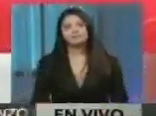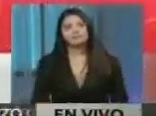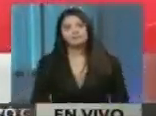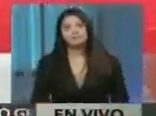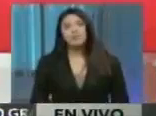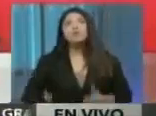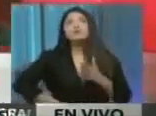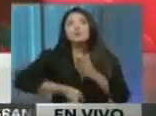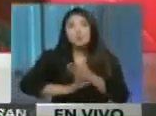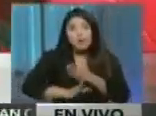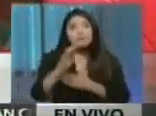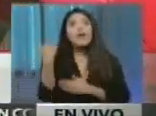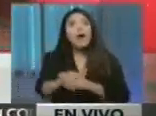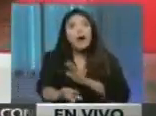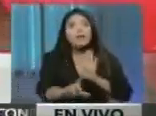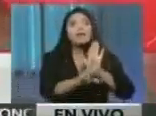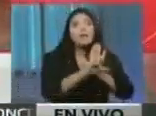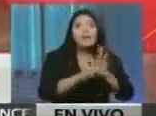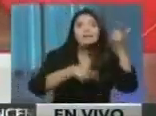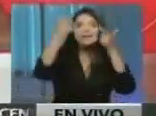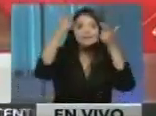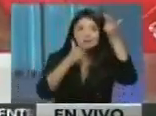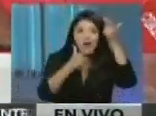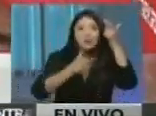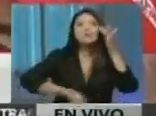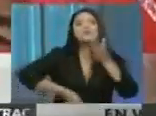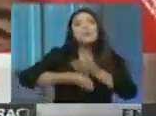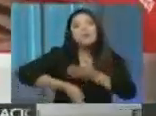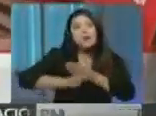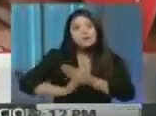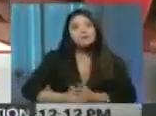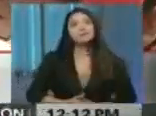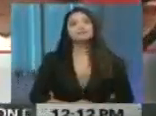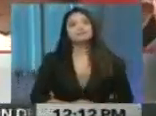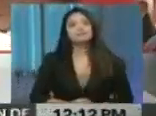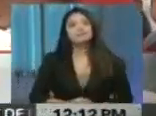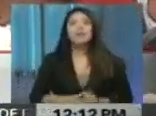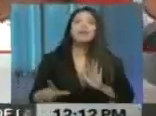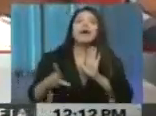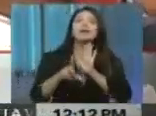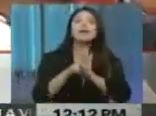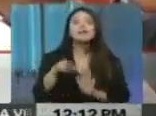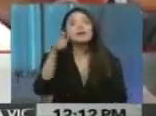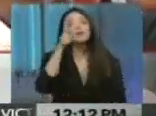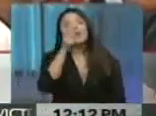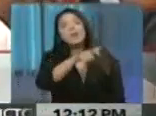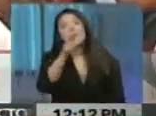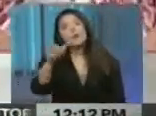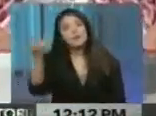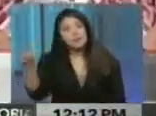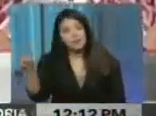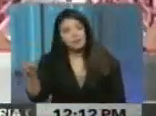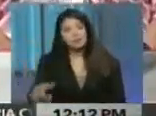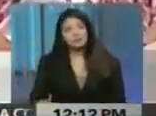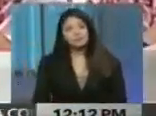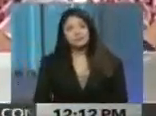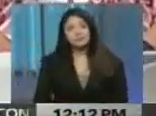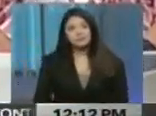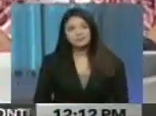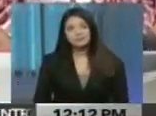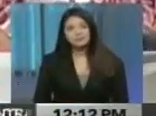Siguen vigentes las leyes de Chávez, las leyes del pueblo. Y